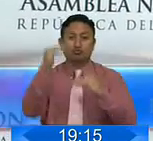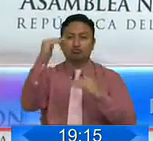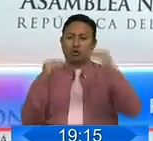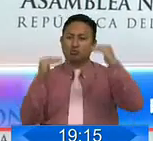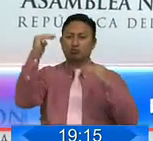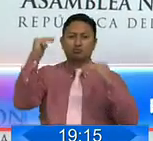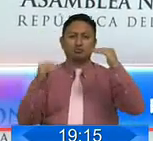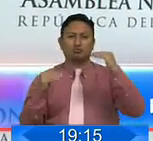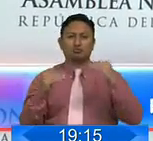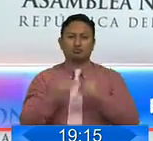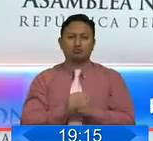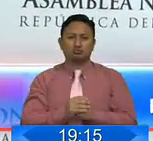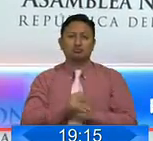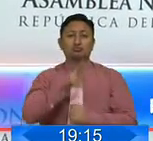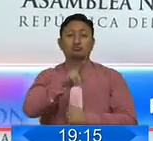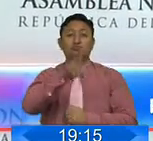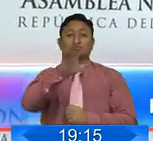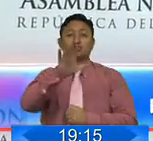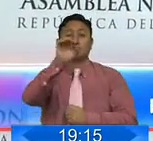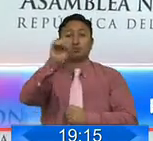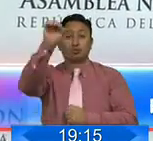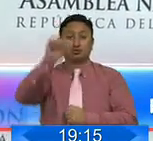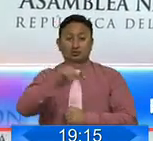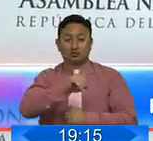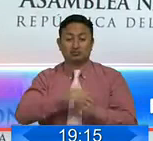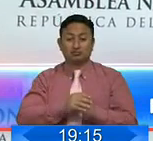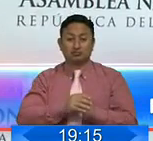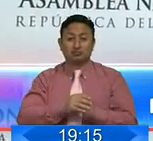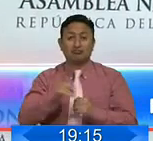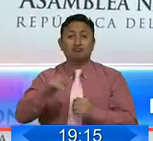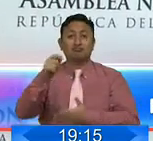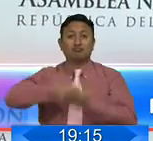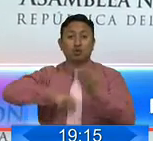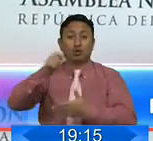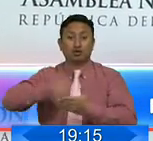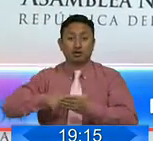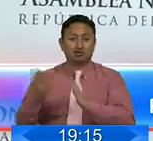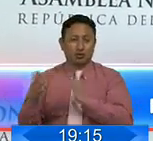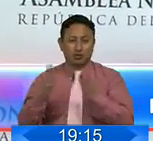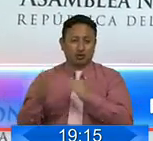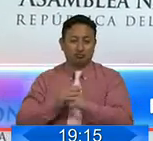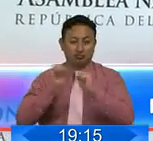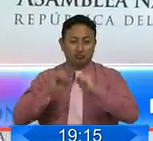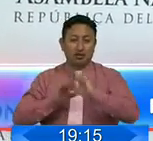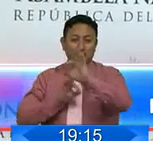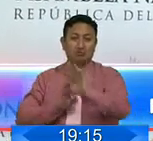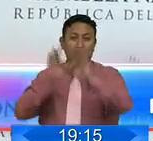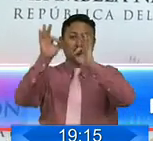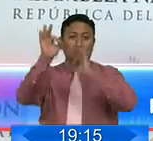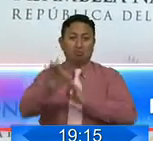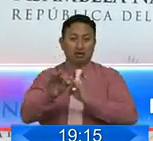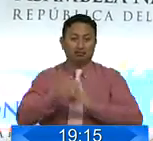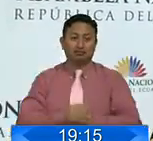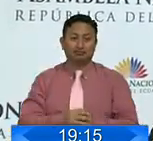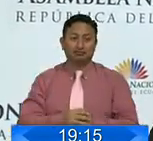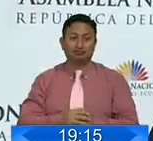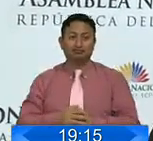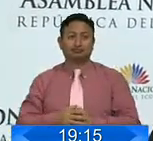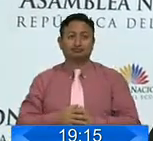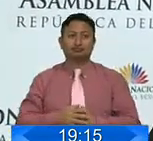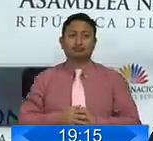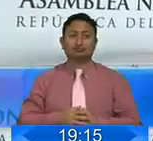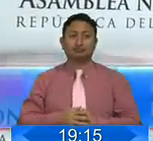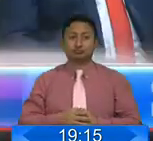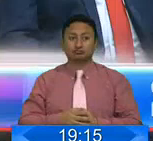en el 35% de recargo que reciben los contratos eventuales para reemplazo de los contratos que